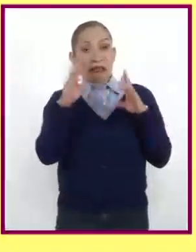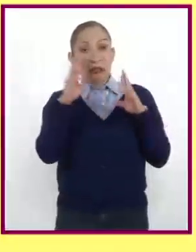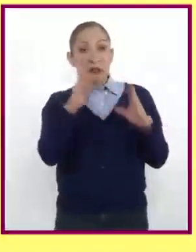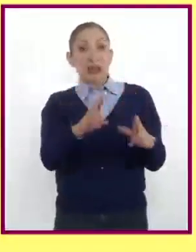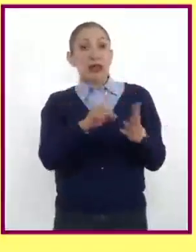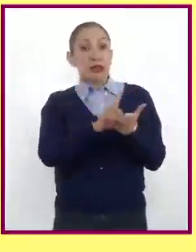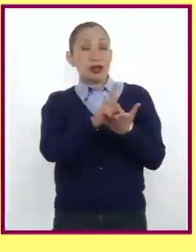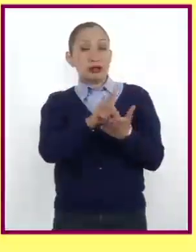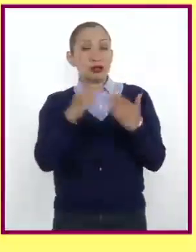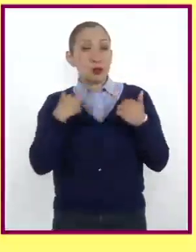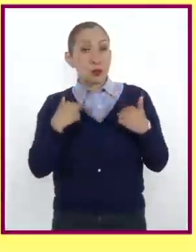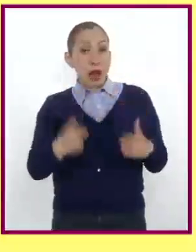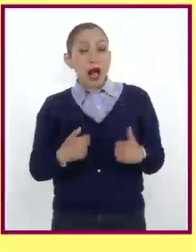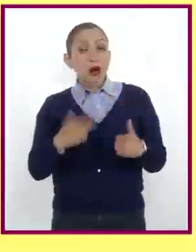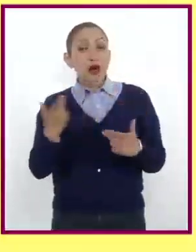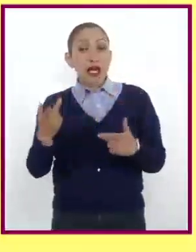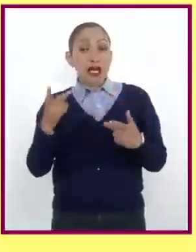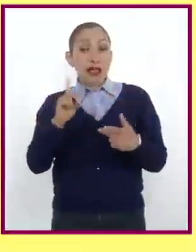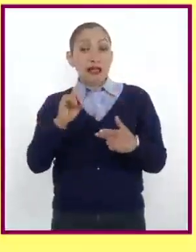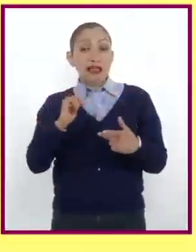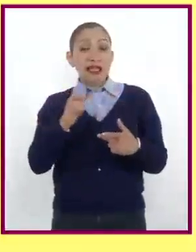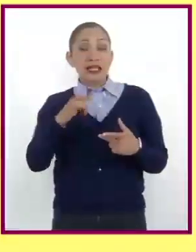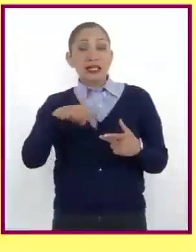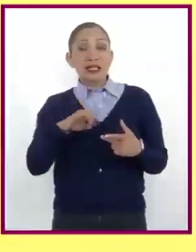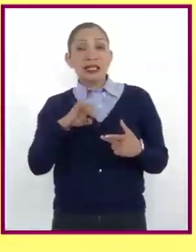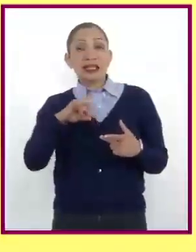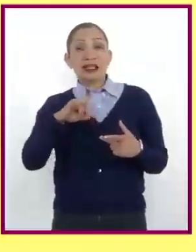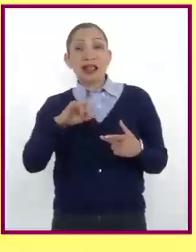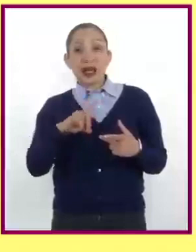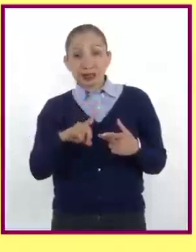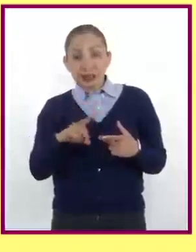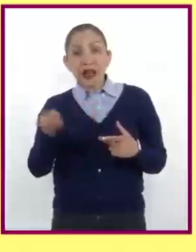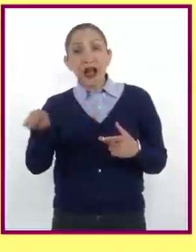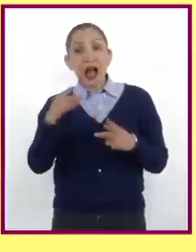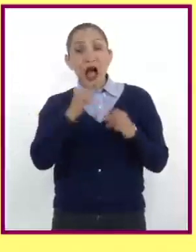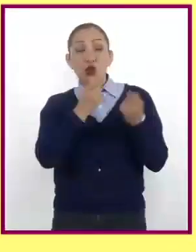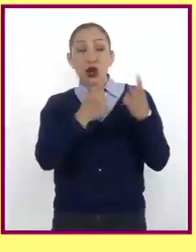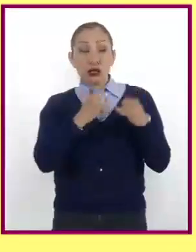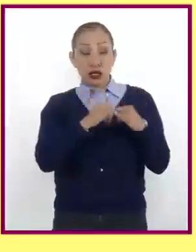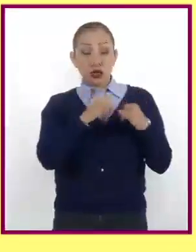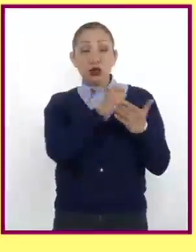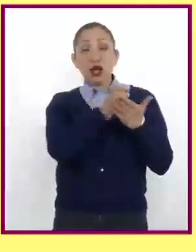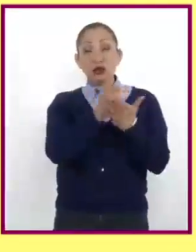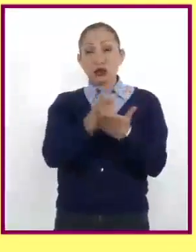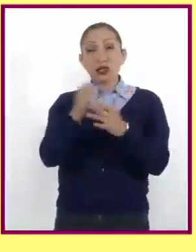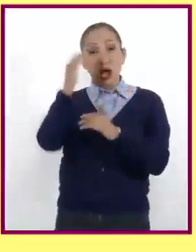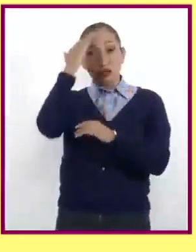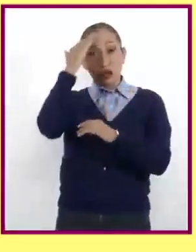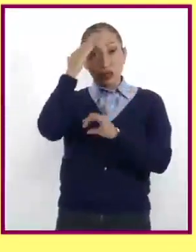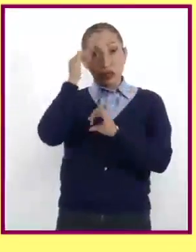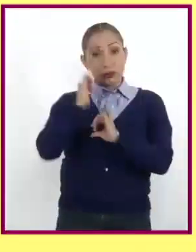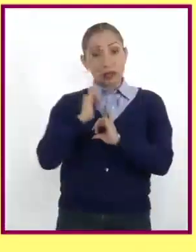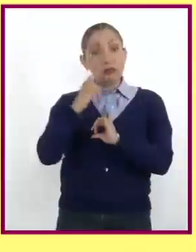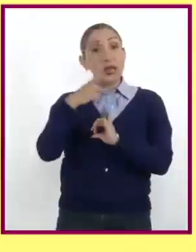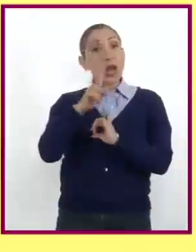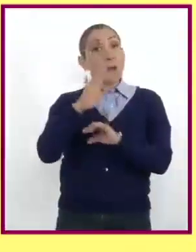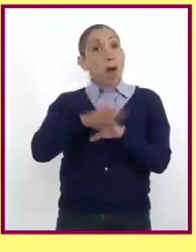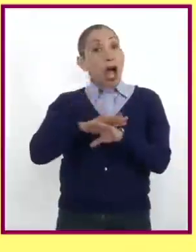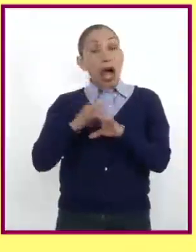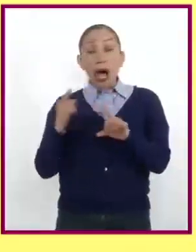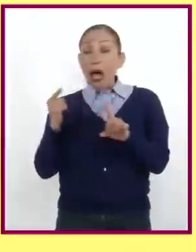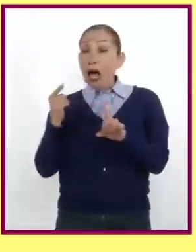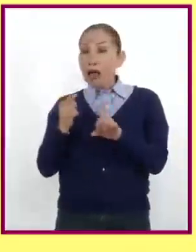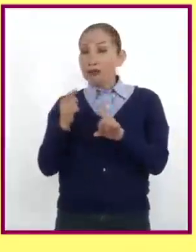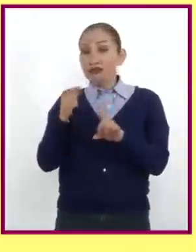los derechos humanos y la dignidad de las personas es una tarea que desempeñan diversas instituciones y autoridades, pero de manera